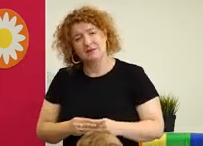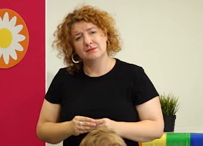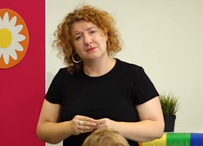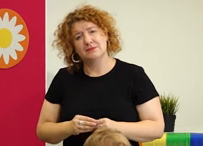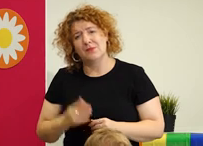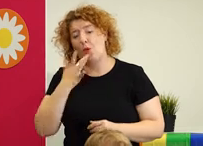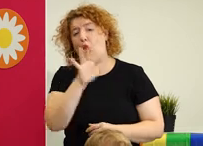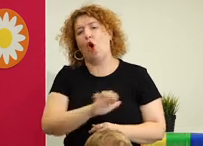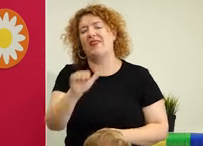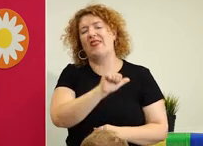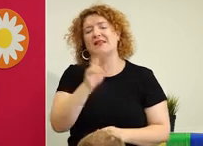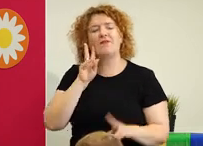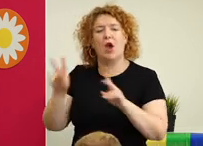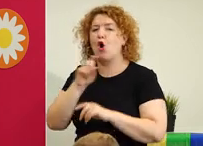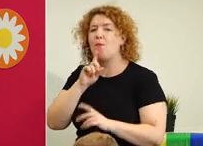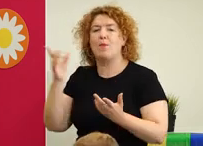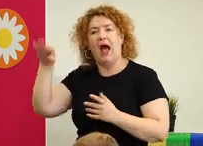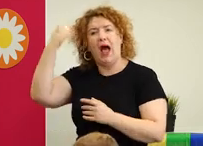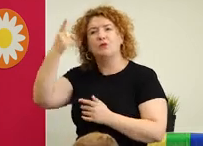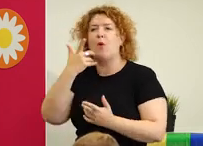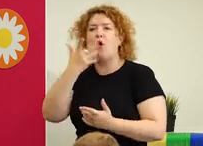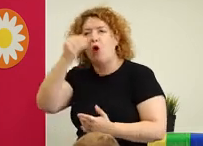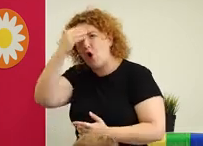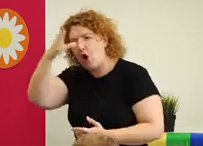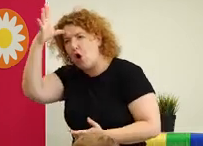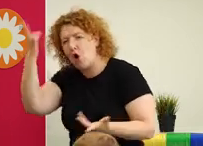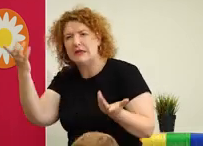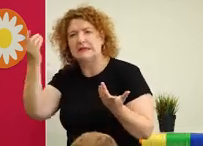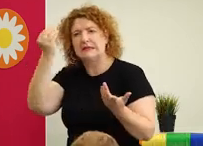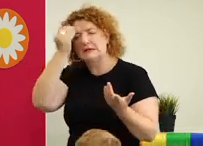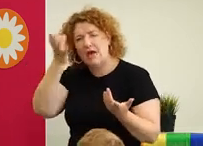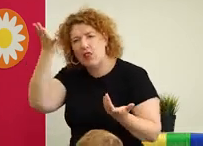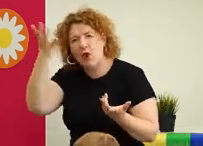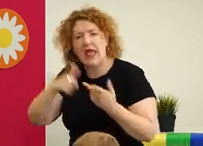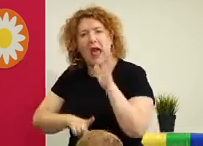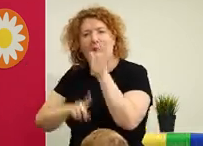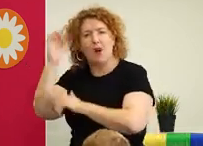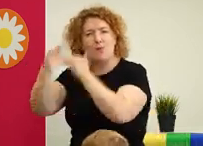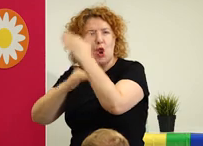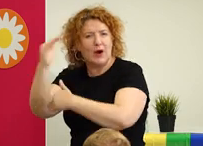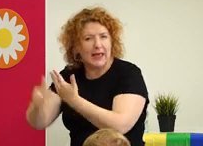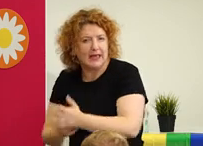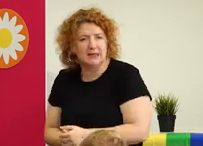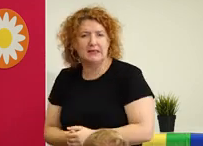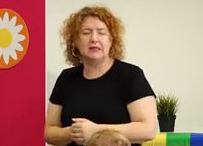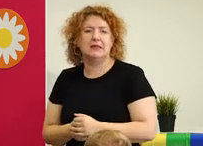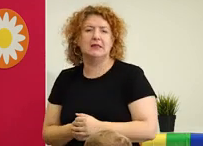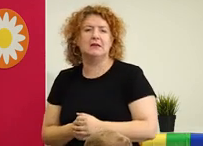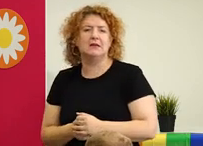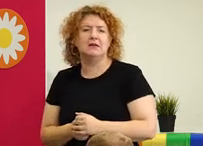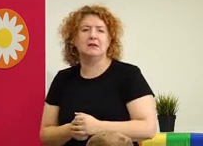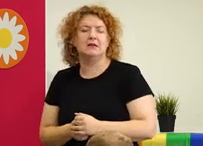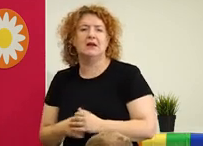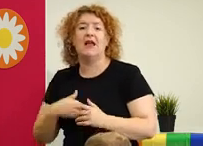era la fuente de conocimiento, excitación, sabiduría, progreso, incluso lo sensual y